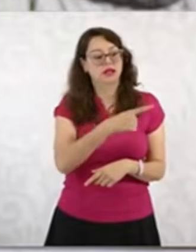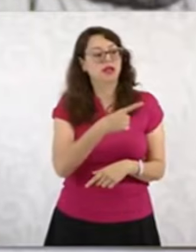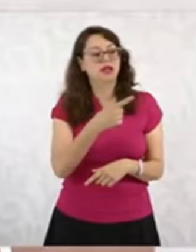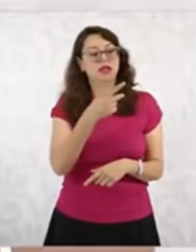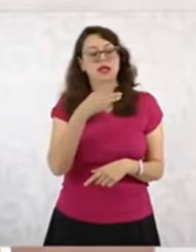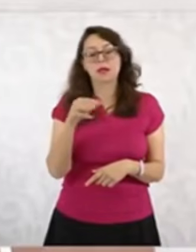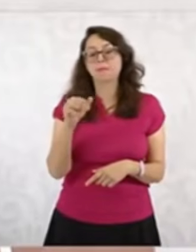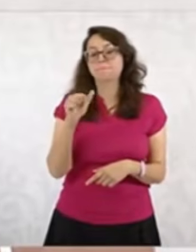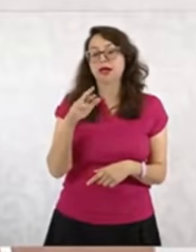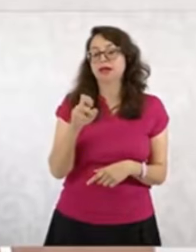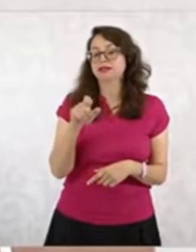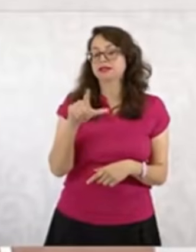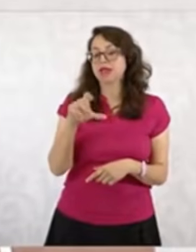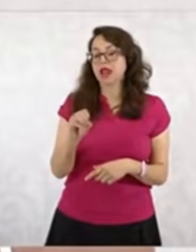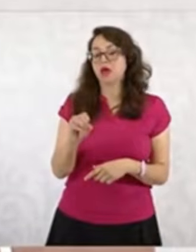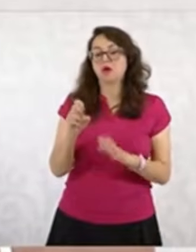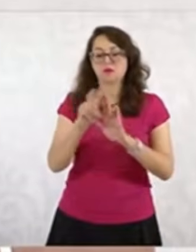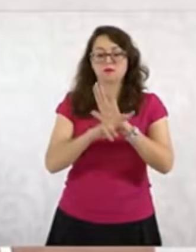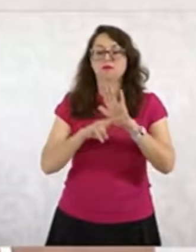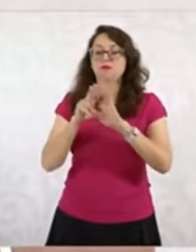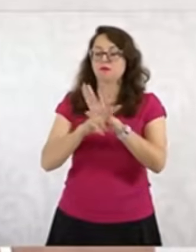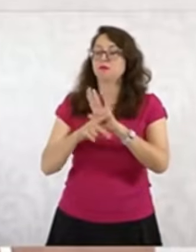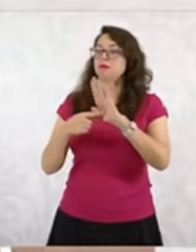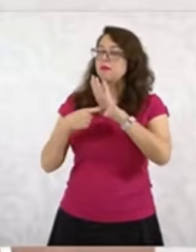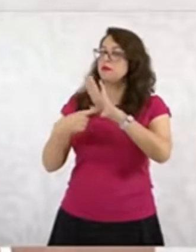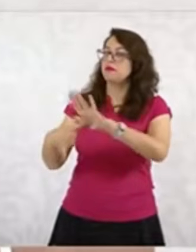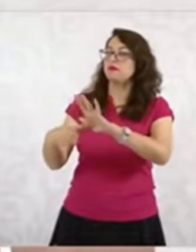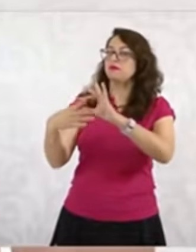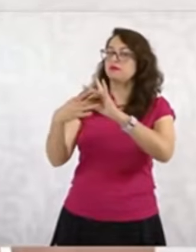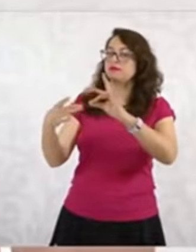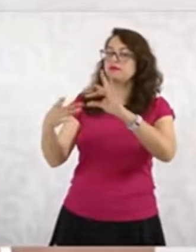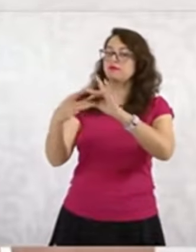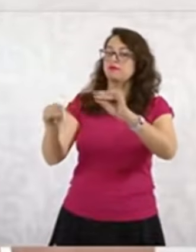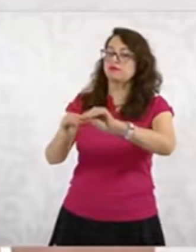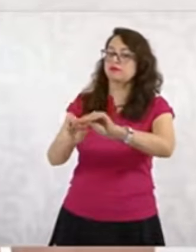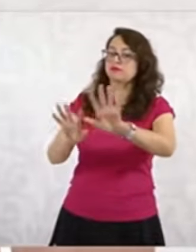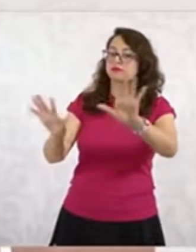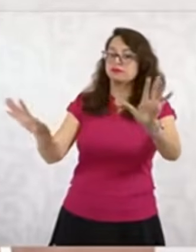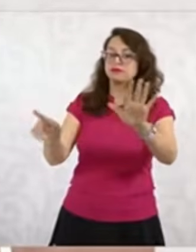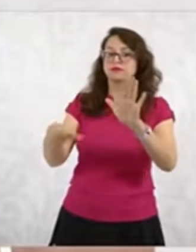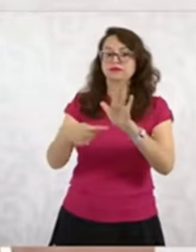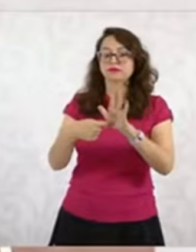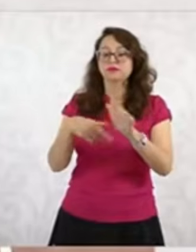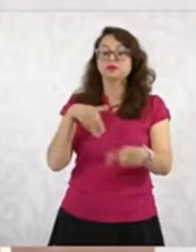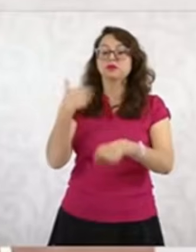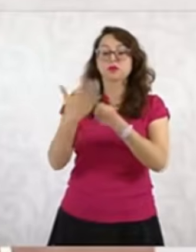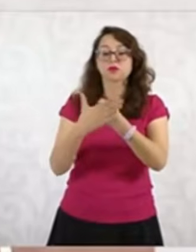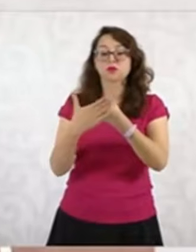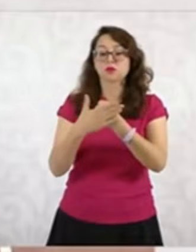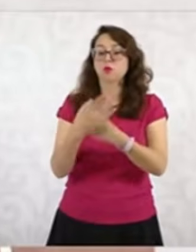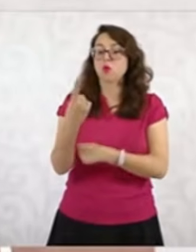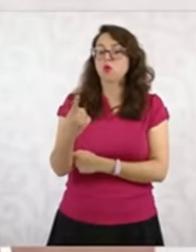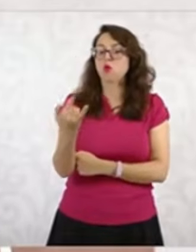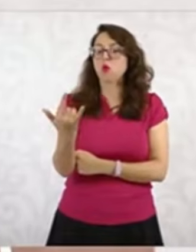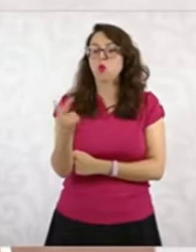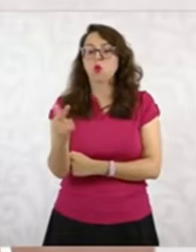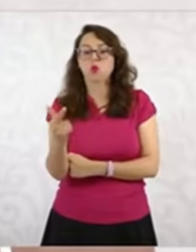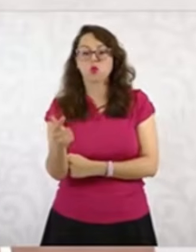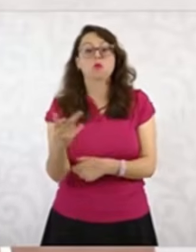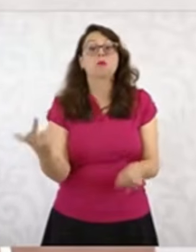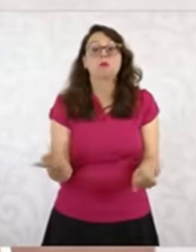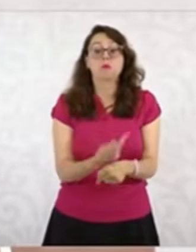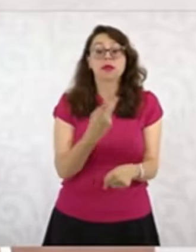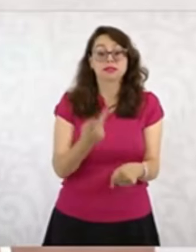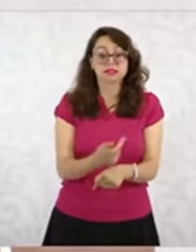lo encuentras, el video que hace Marcelo. Porque ahí explica qué va a pasar el 1 de julio, que no es que el 1